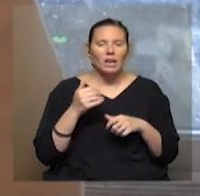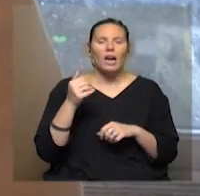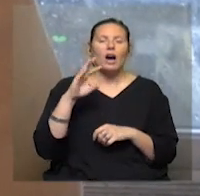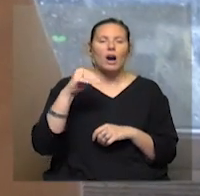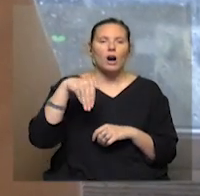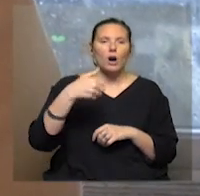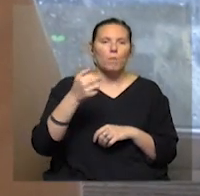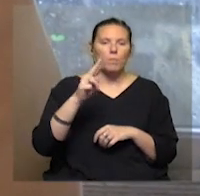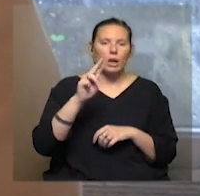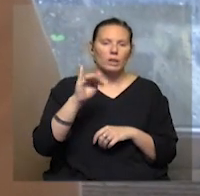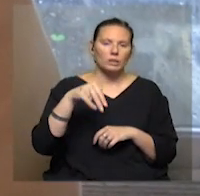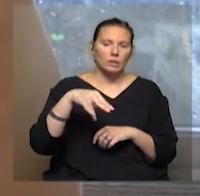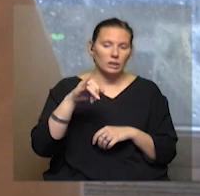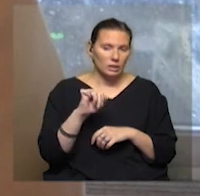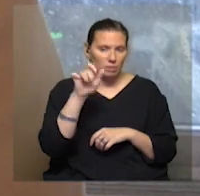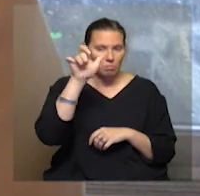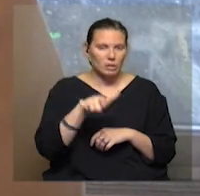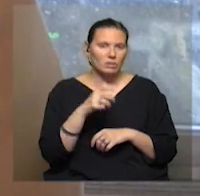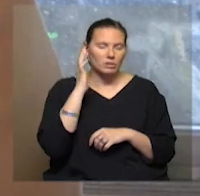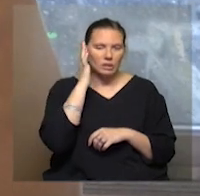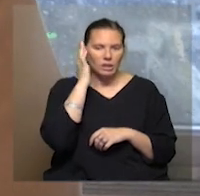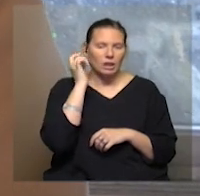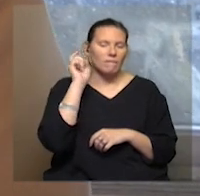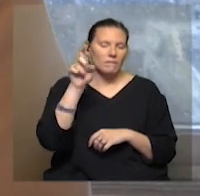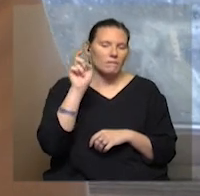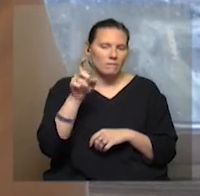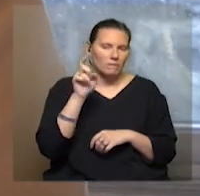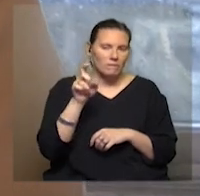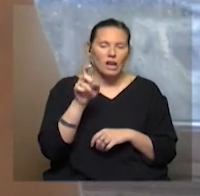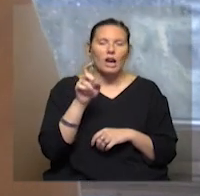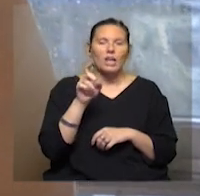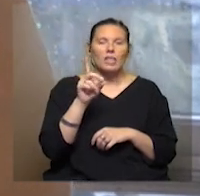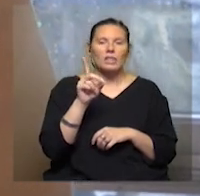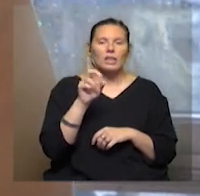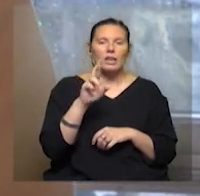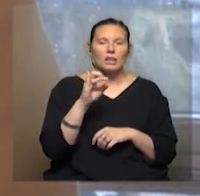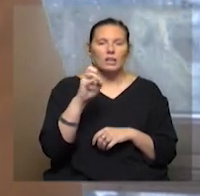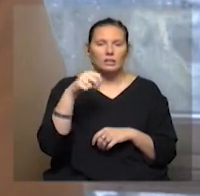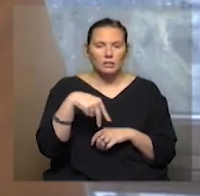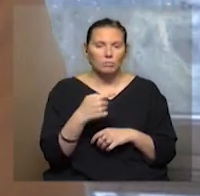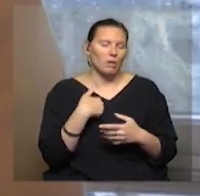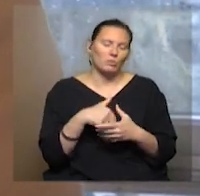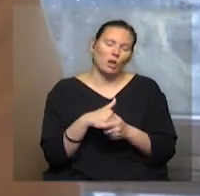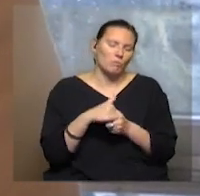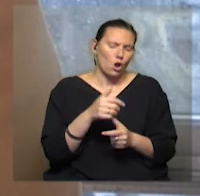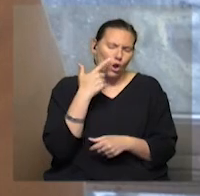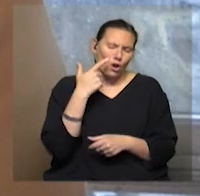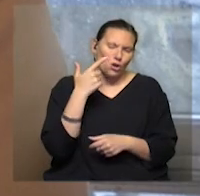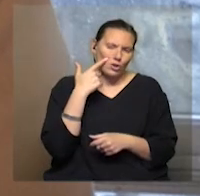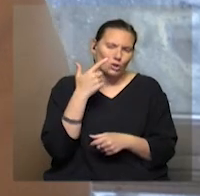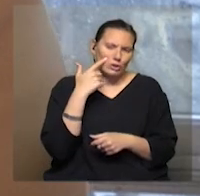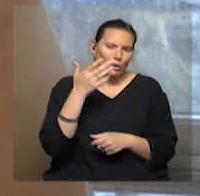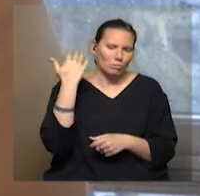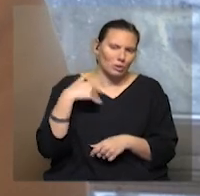Martini, gran fan de Racing. Sí, Diego, bueno, forma parte de nosotros, para mí es un amigo, nos conocemos